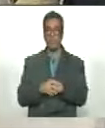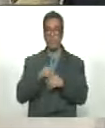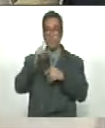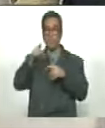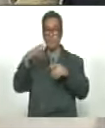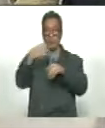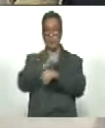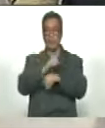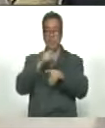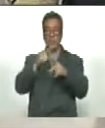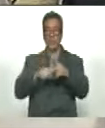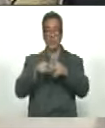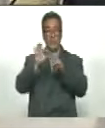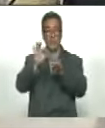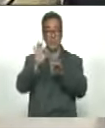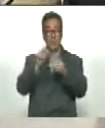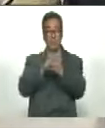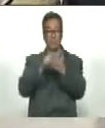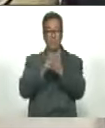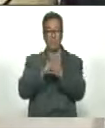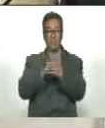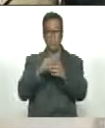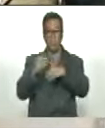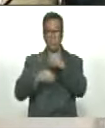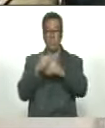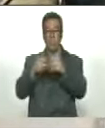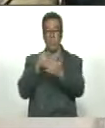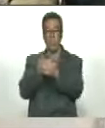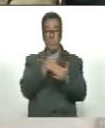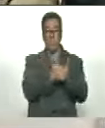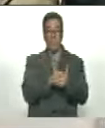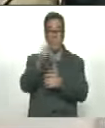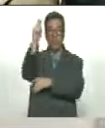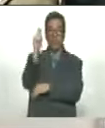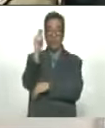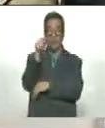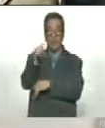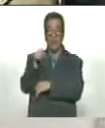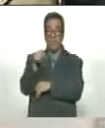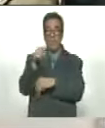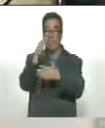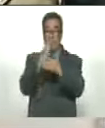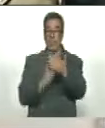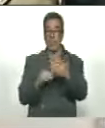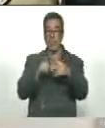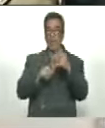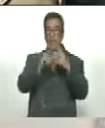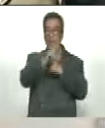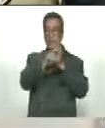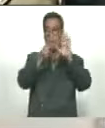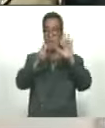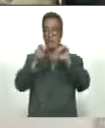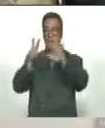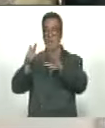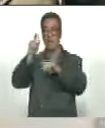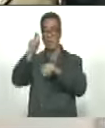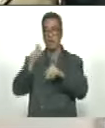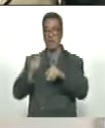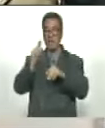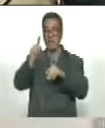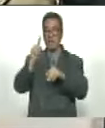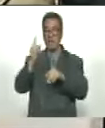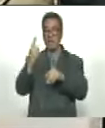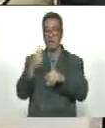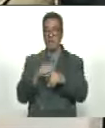Cuando agarramos la partida específica dedicada al salario de los parlamentarios y la dividimos entre 277